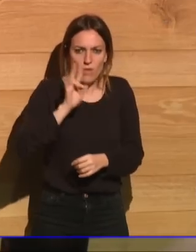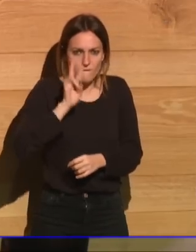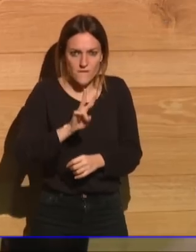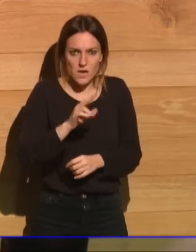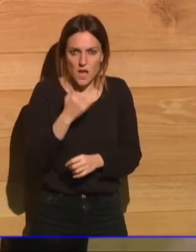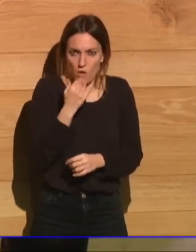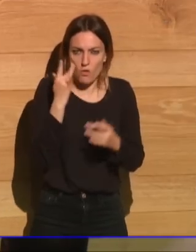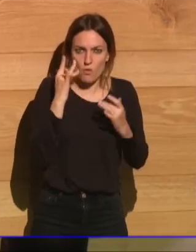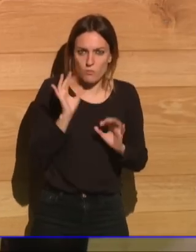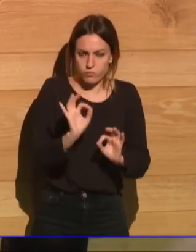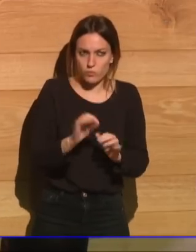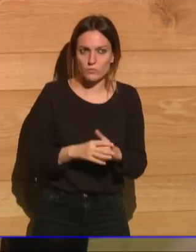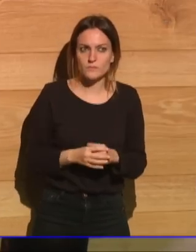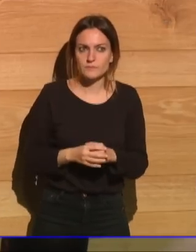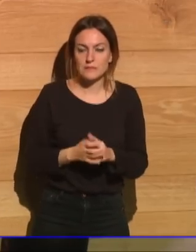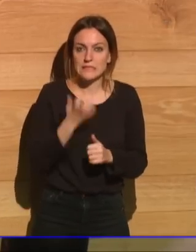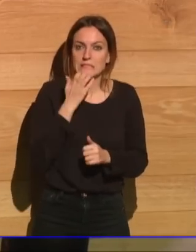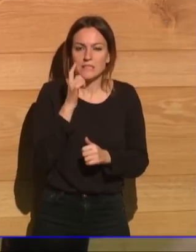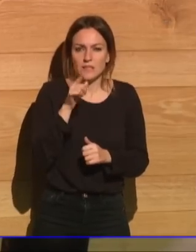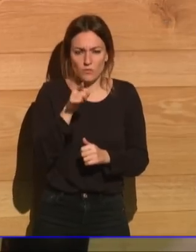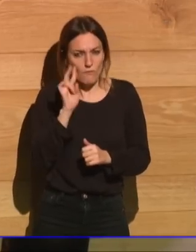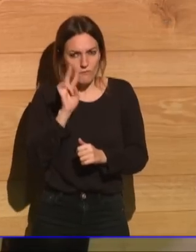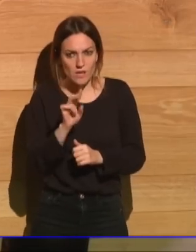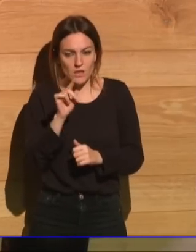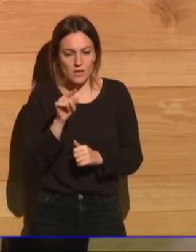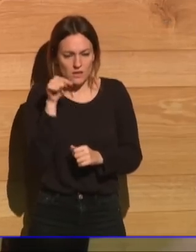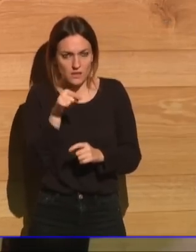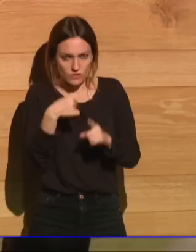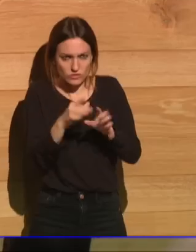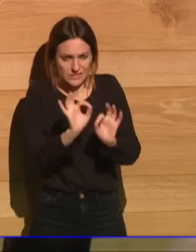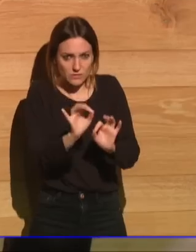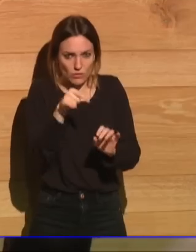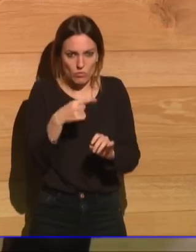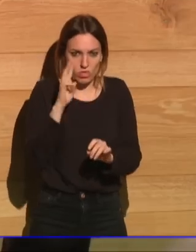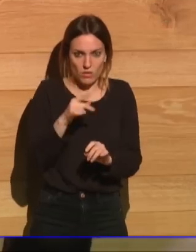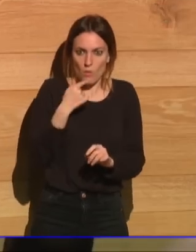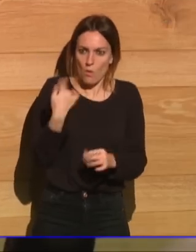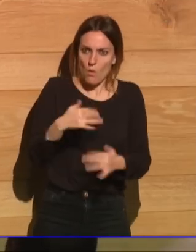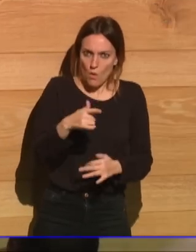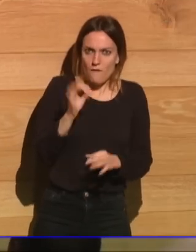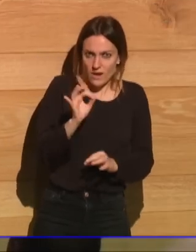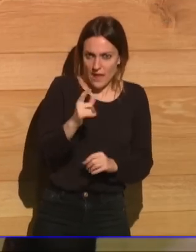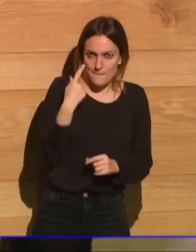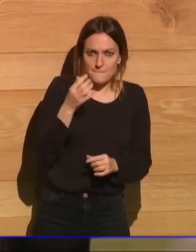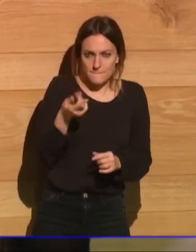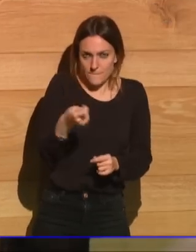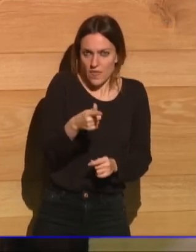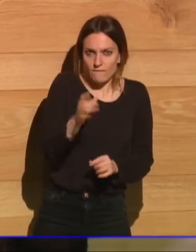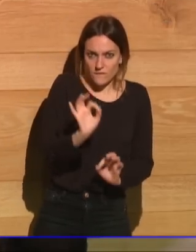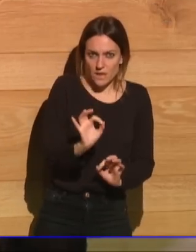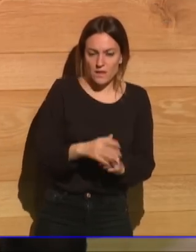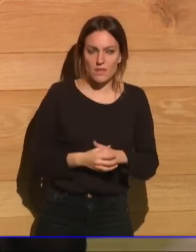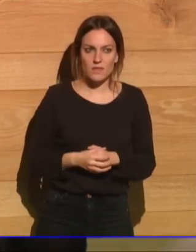nítido en cuanto tú estás viendo eso, dices, esto es verdad. No sé si ha pasado, pero parece que me han puesto una cámara delante. Sí, trabajan muy, muy bien con los